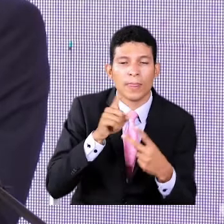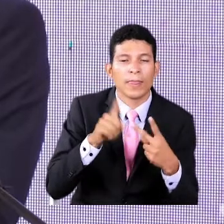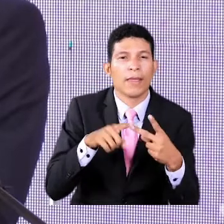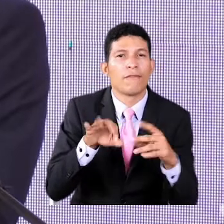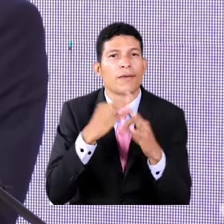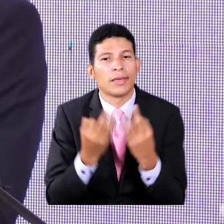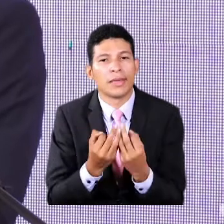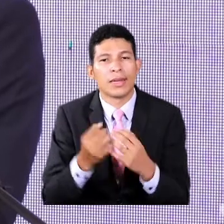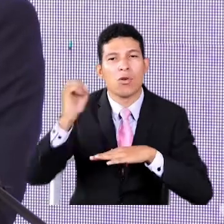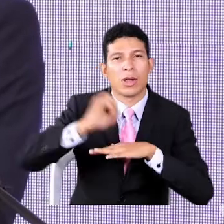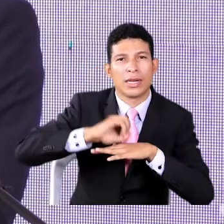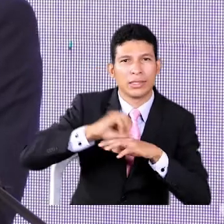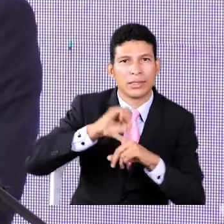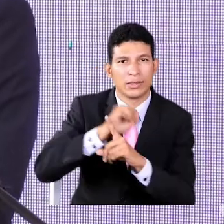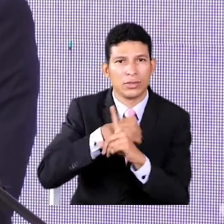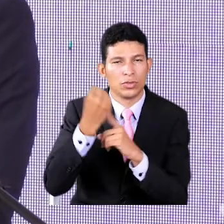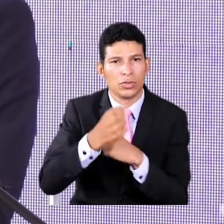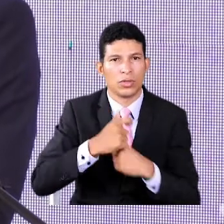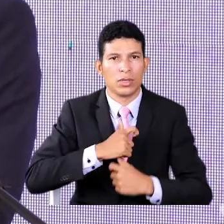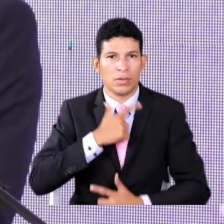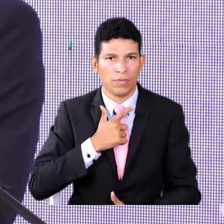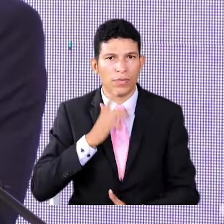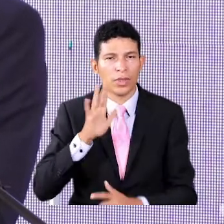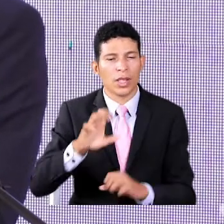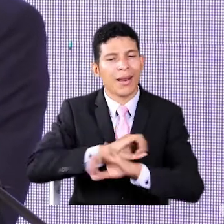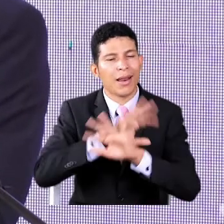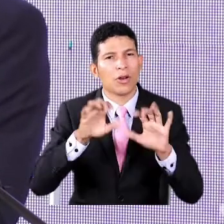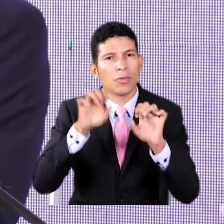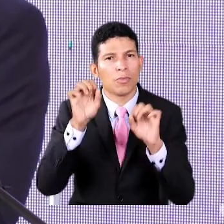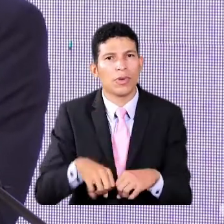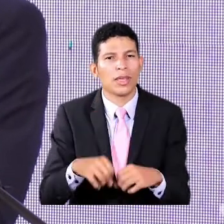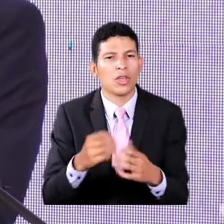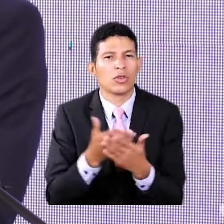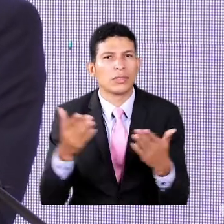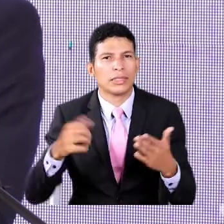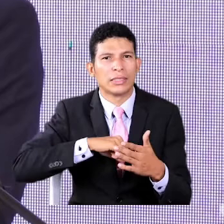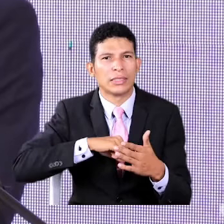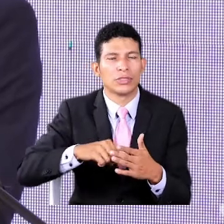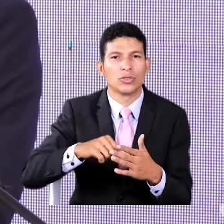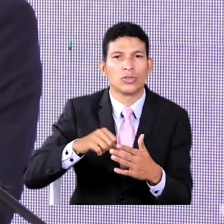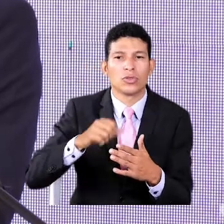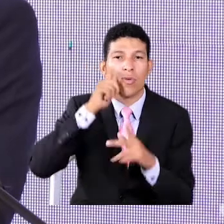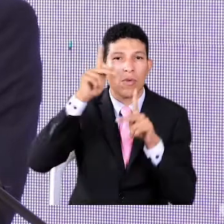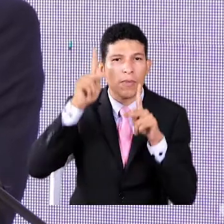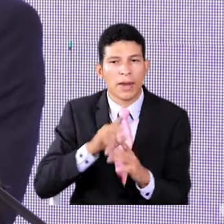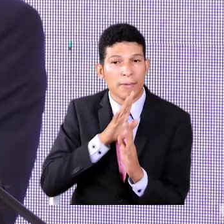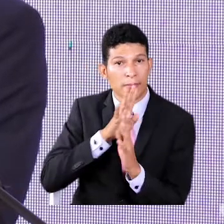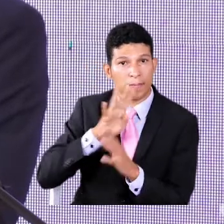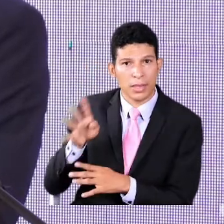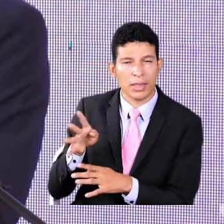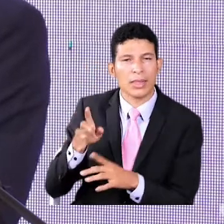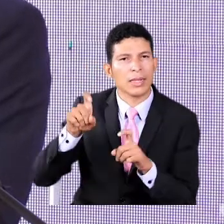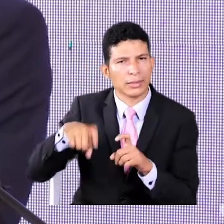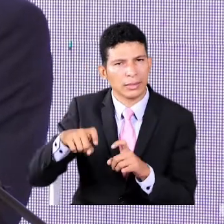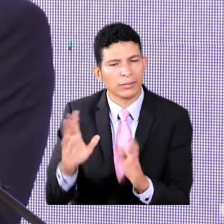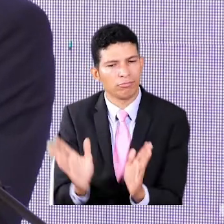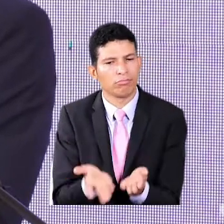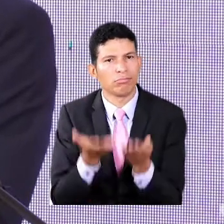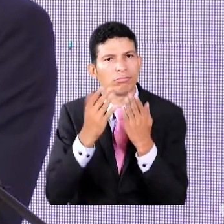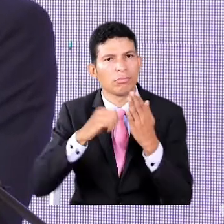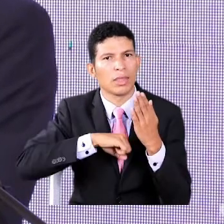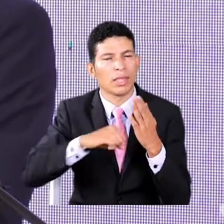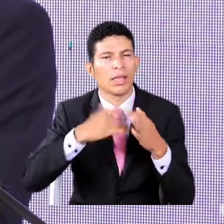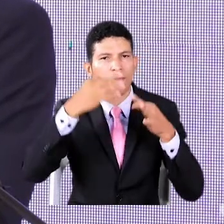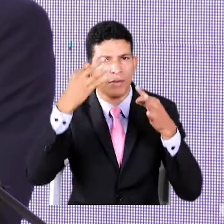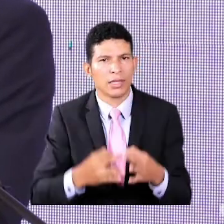organizaciones de la sociedad civil en el esclarecimiento de las violaciones de derechos humanos es fundamental para afianzar sus derechos a la verdad